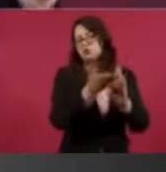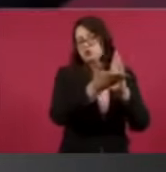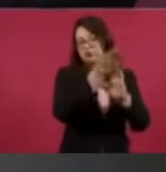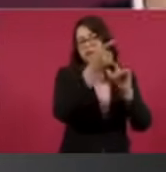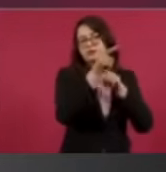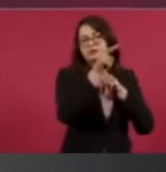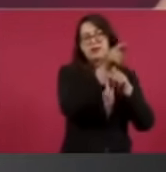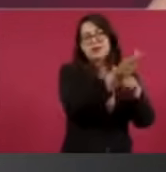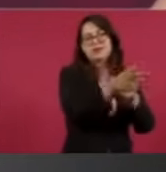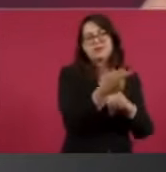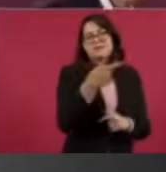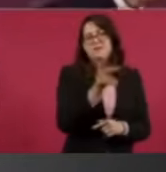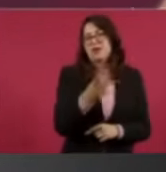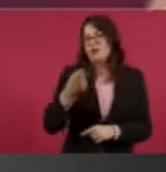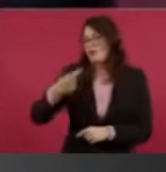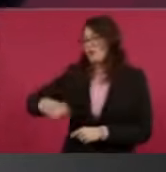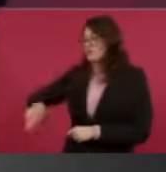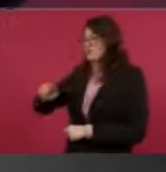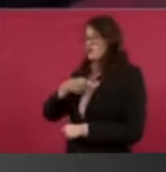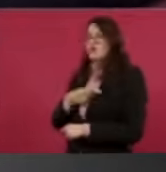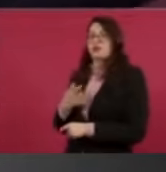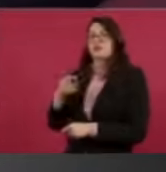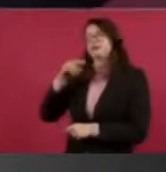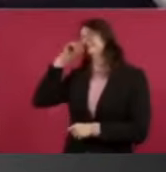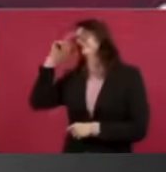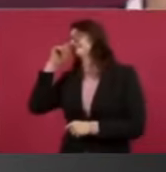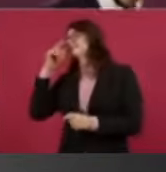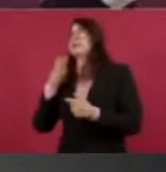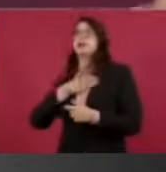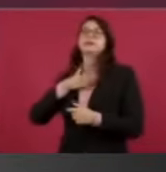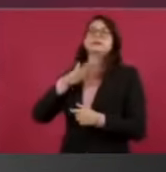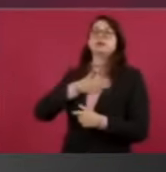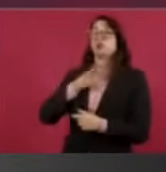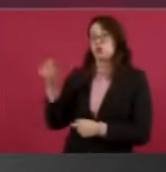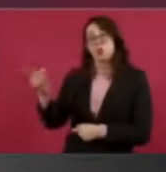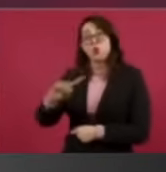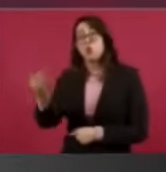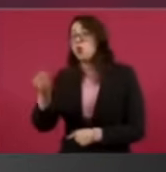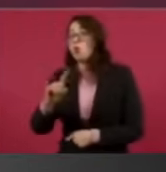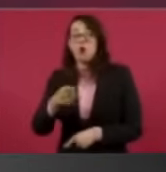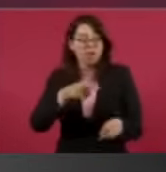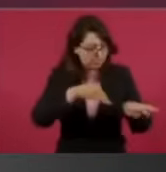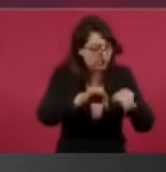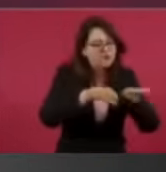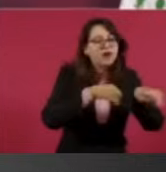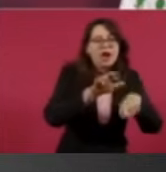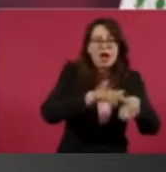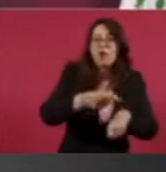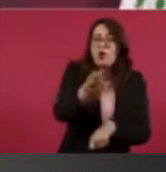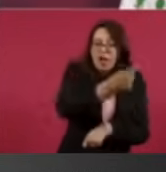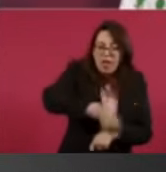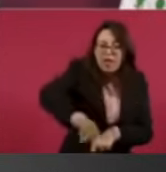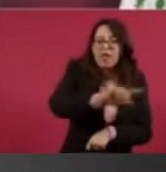Pero ¿qué hacemos si los trabajadores? ¿Quiénes hicieron eso? Los trabajadores.